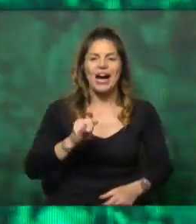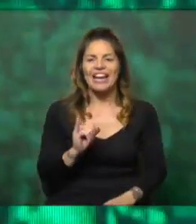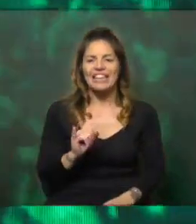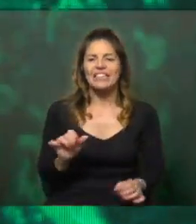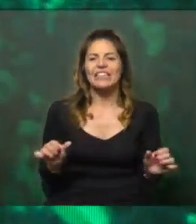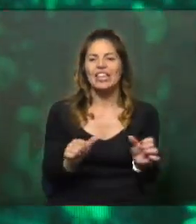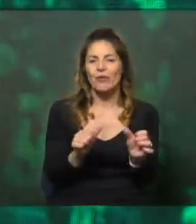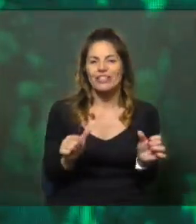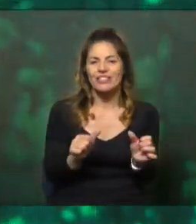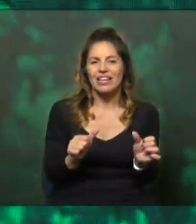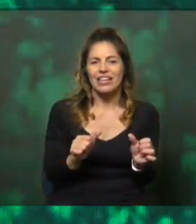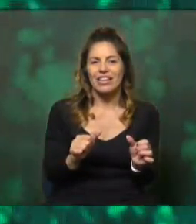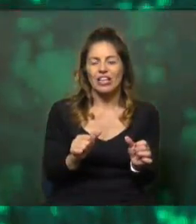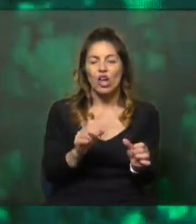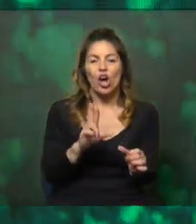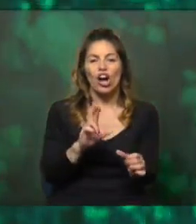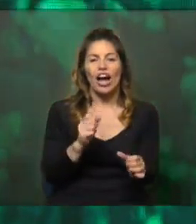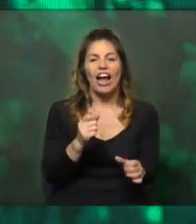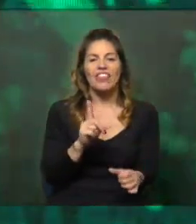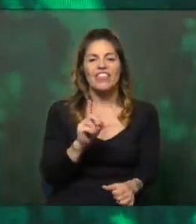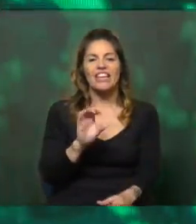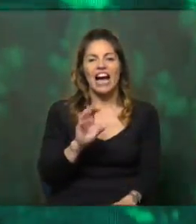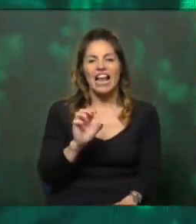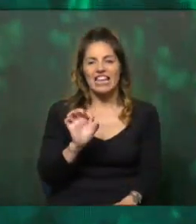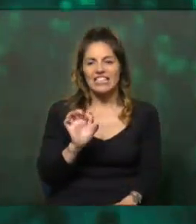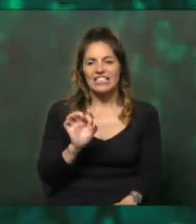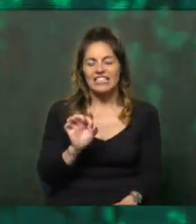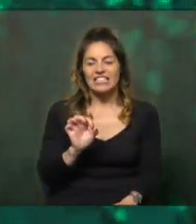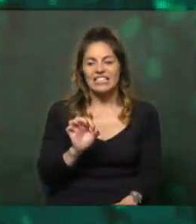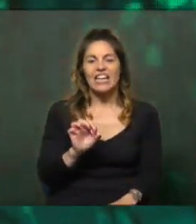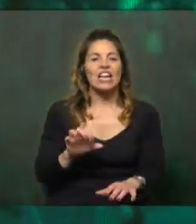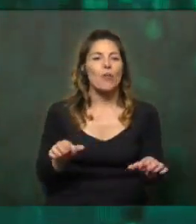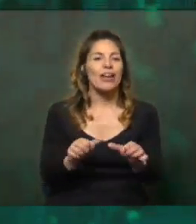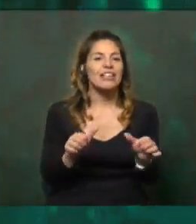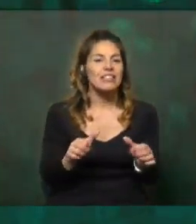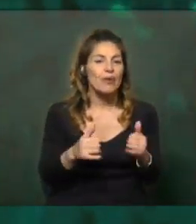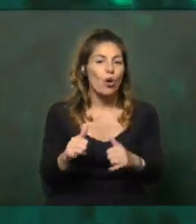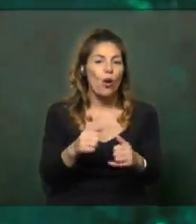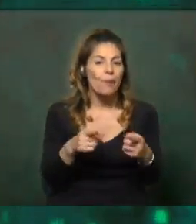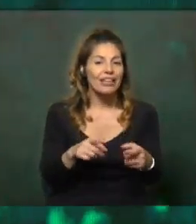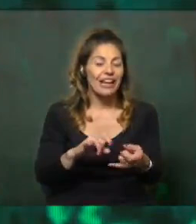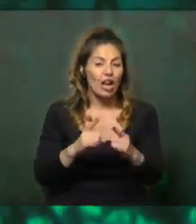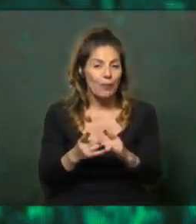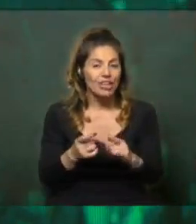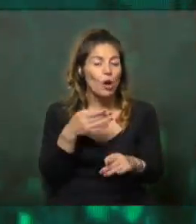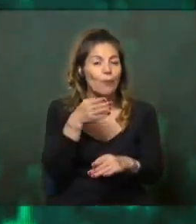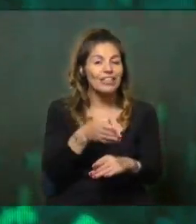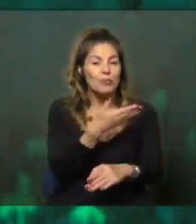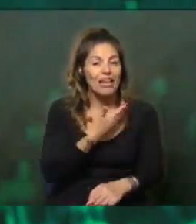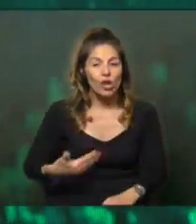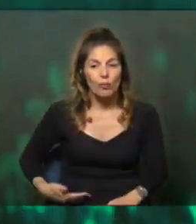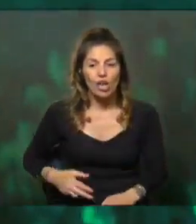serc qué van a hacer los radicales est la pregunta van a jugar la carta del parlamento van a jugar la carta del gobierno participar de gobierno para controlar de